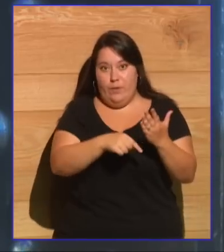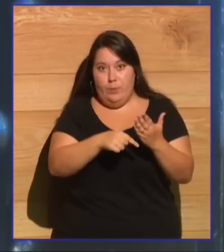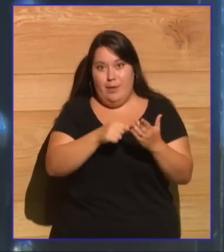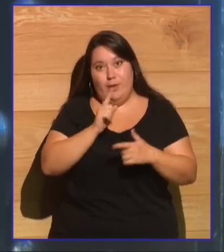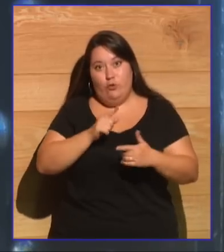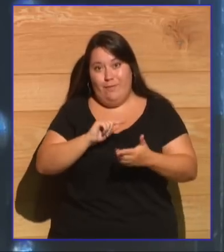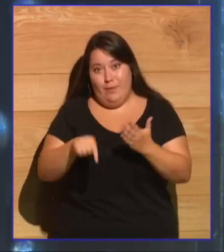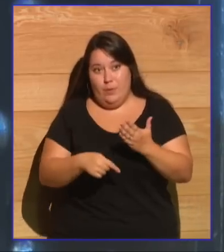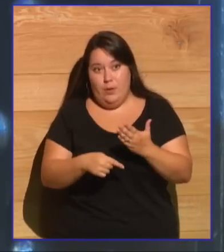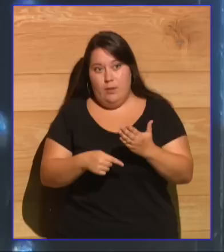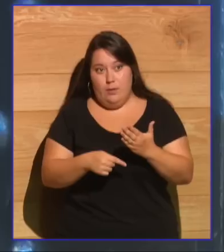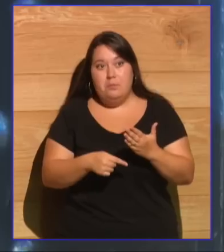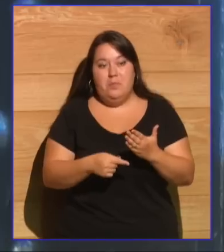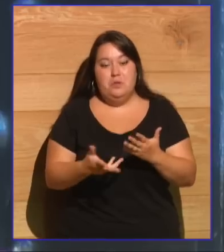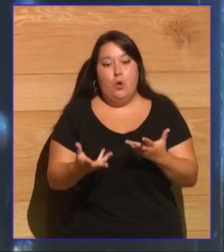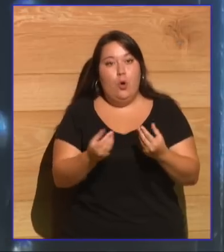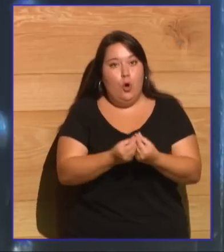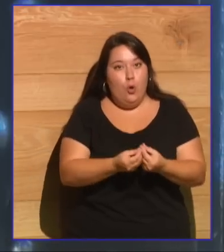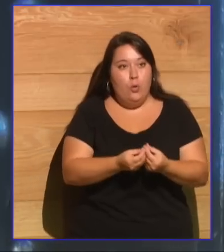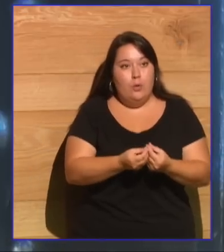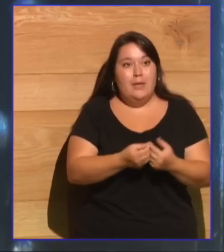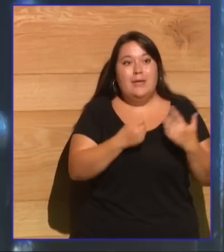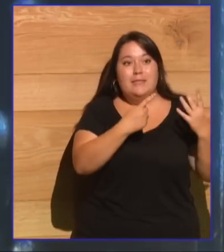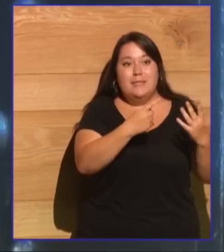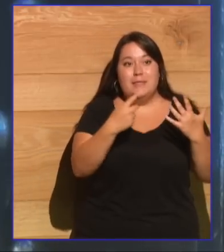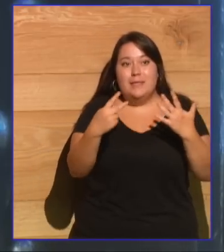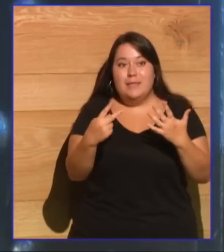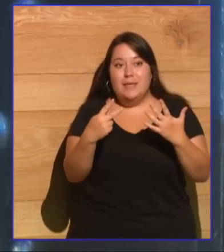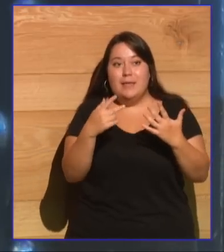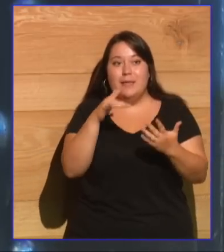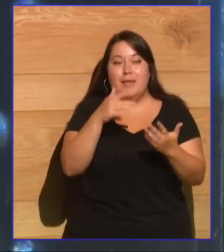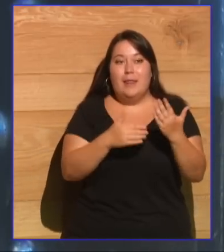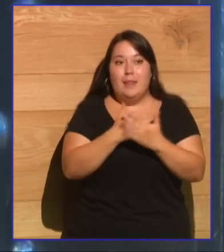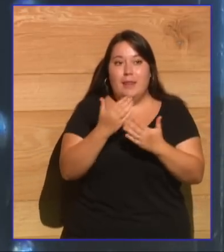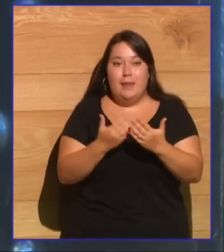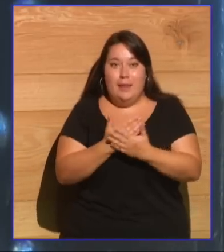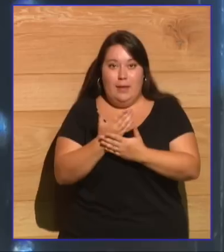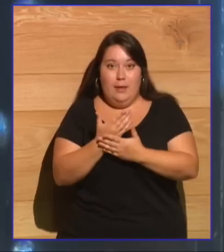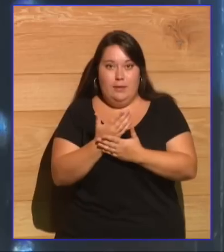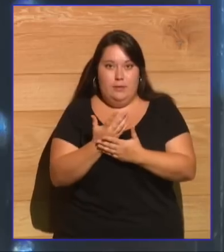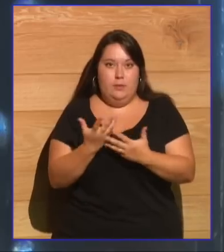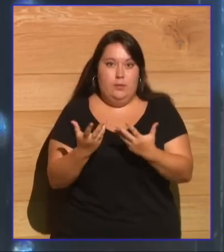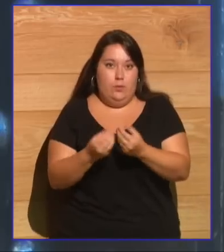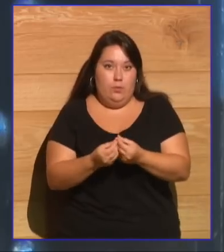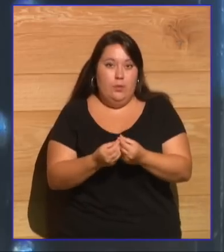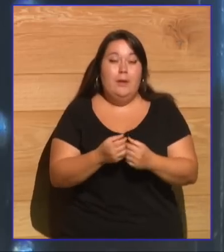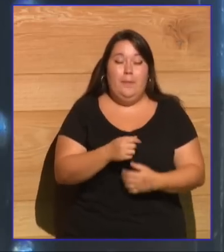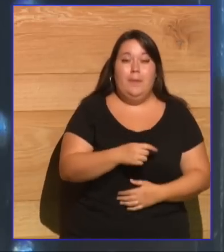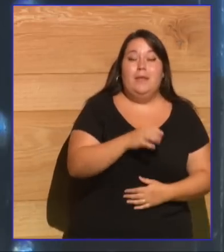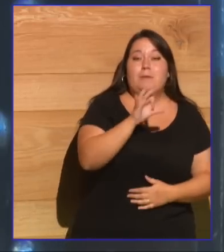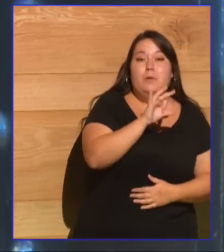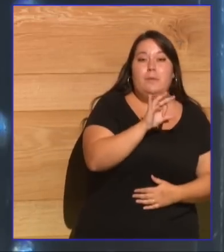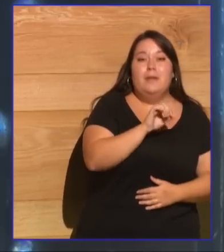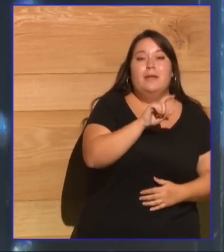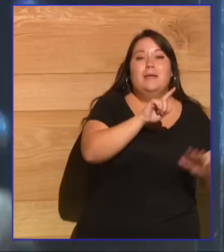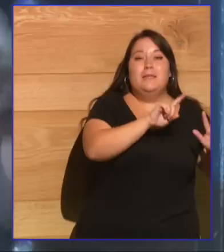que estuvo estuvo en el rodaje los 67 días de rodaje spielberg tuvo el 64 un día desde ese rodaje y él decía es